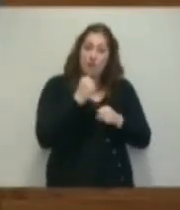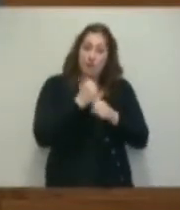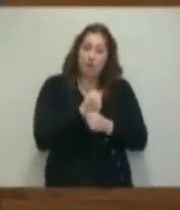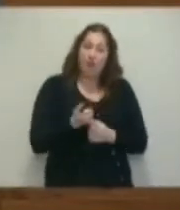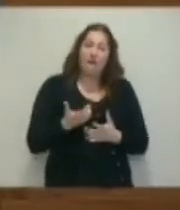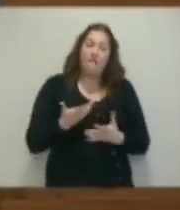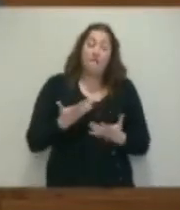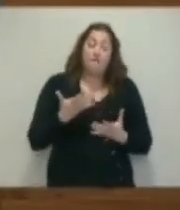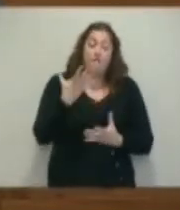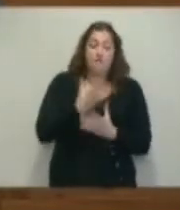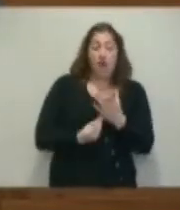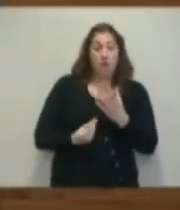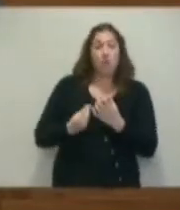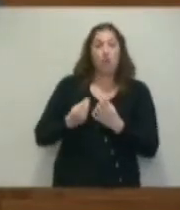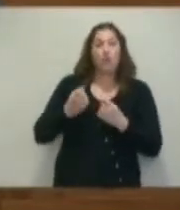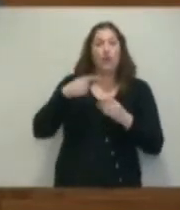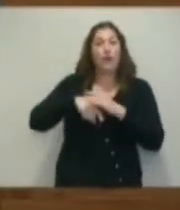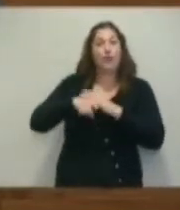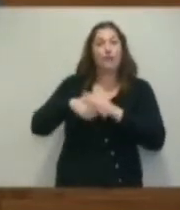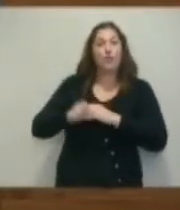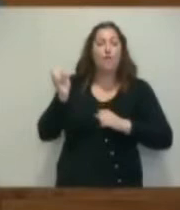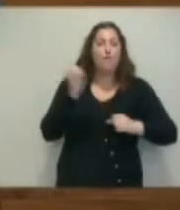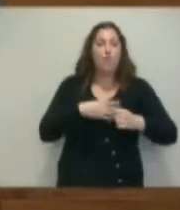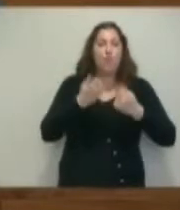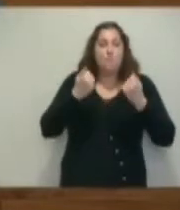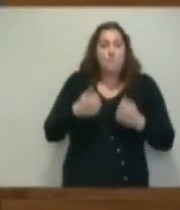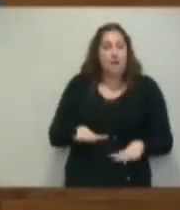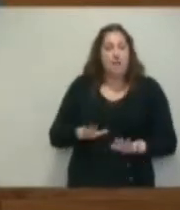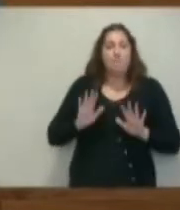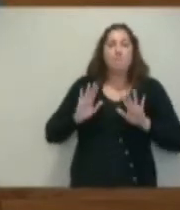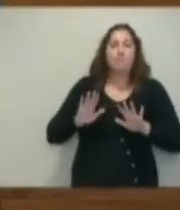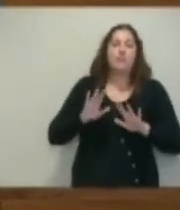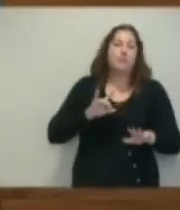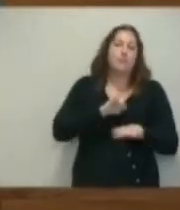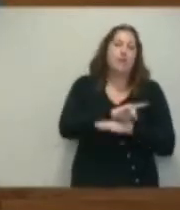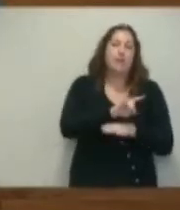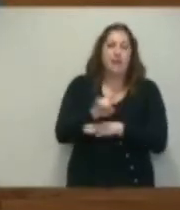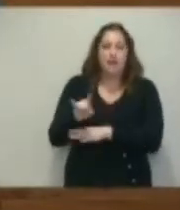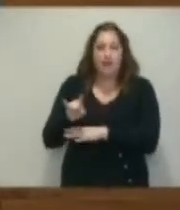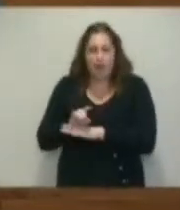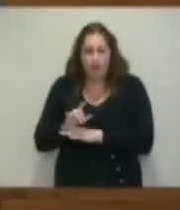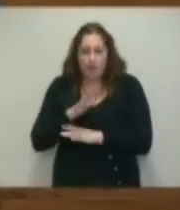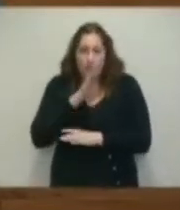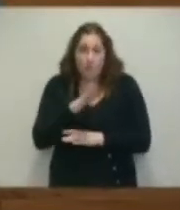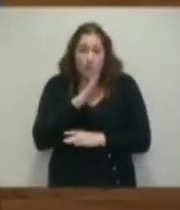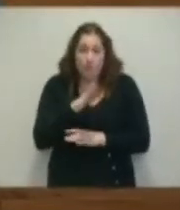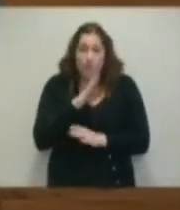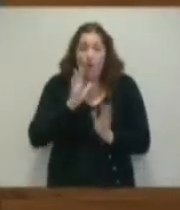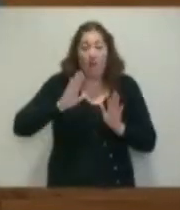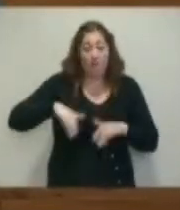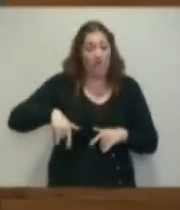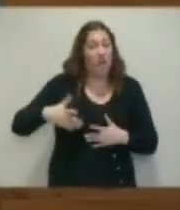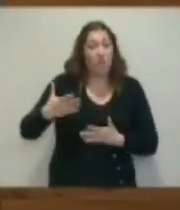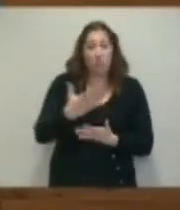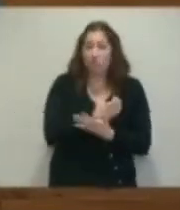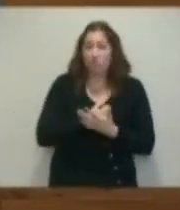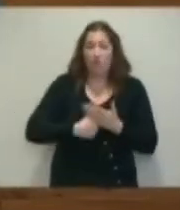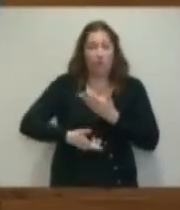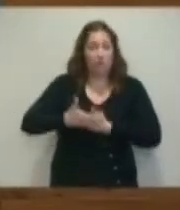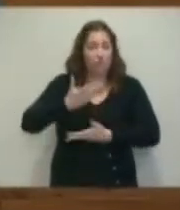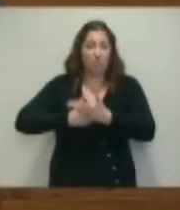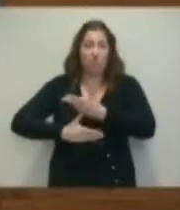fondos. Pero no se engañen, a este fracaso han colaborado todos y en él, por tanto, tienen